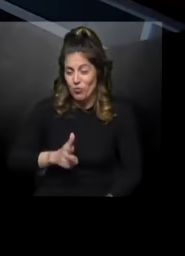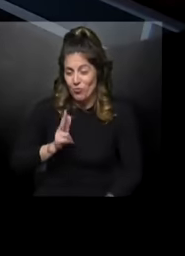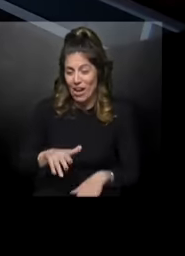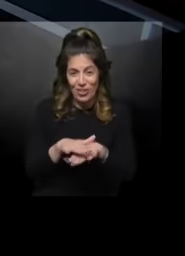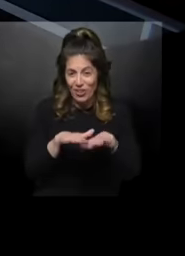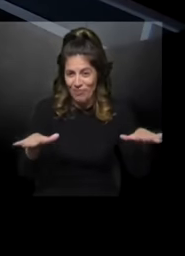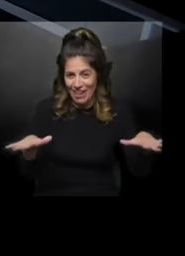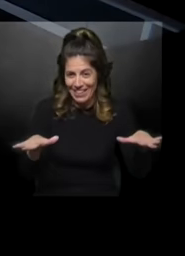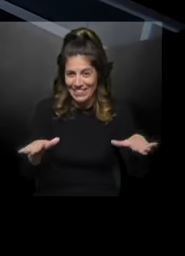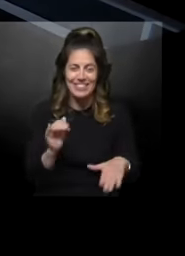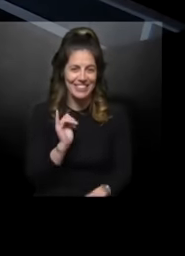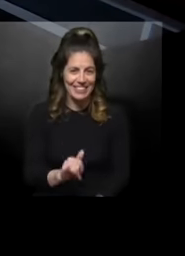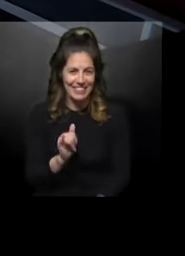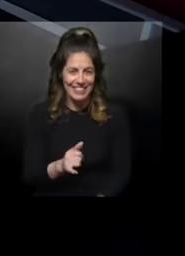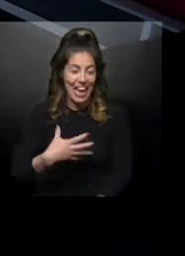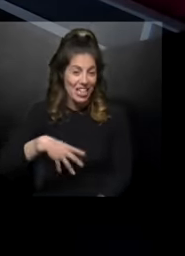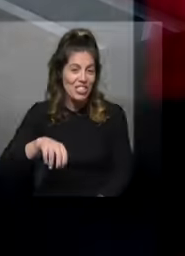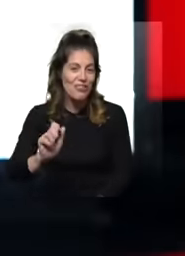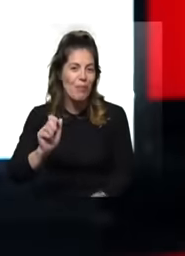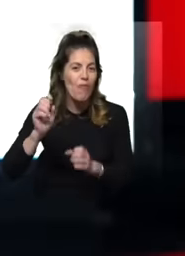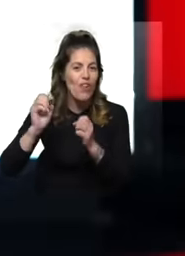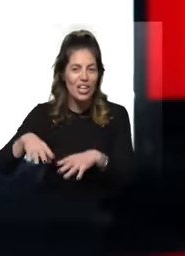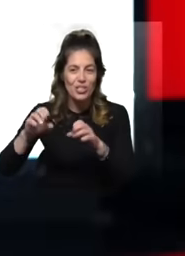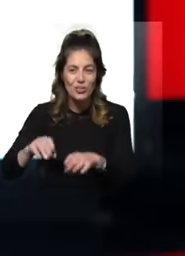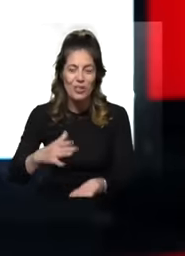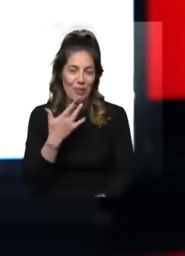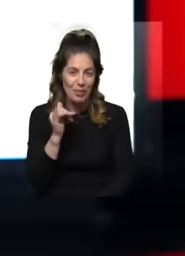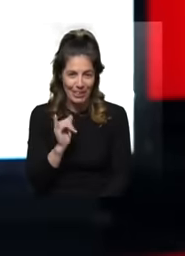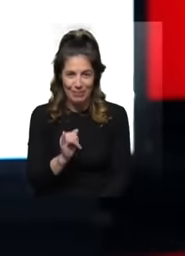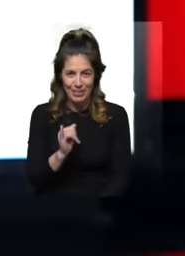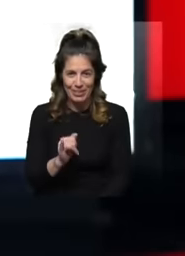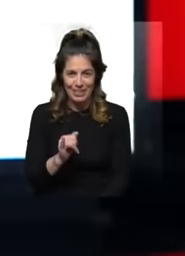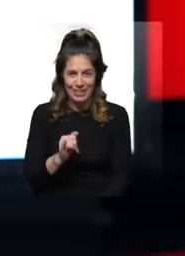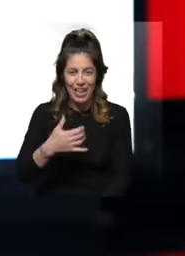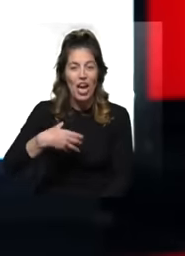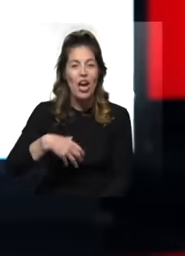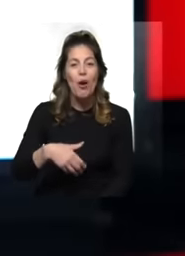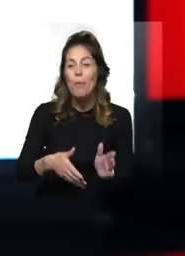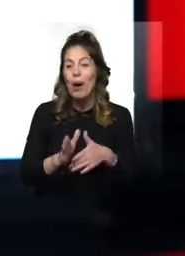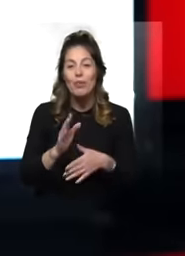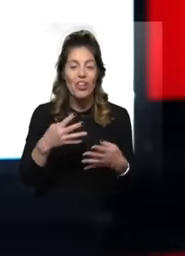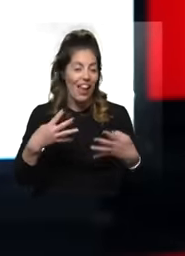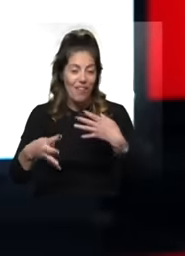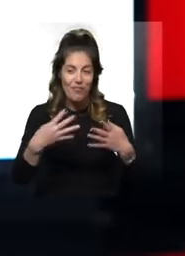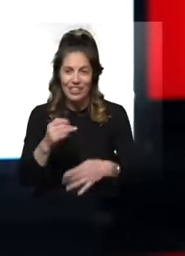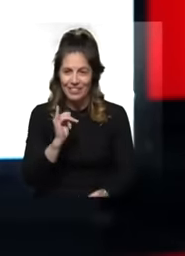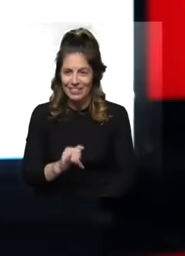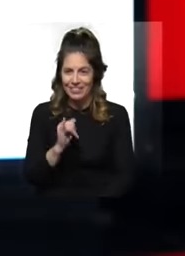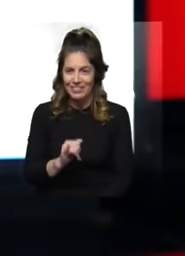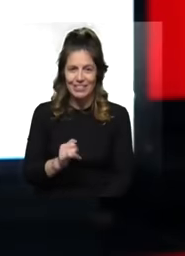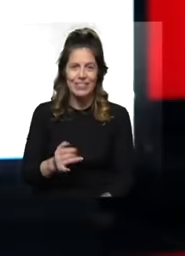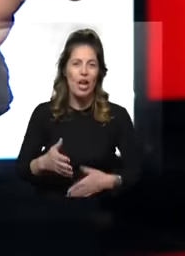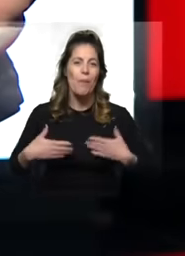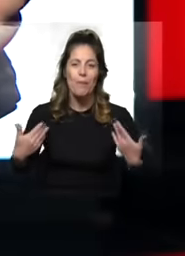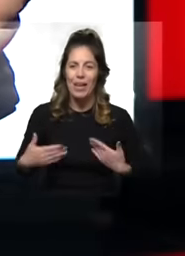músicos sacan la basura, por ejemplo. Por ejemplo, vamos a la feria. Sí, sí. Me alegra mucho